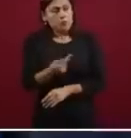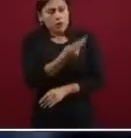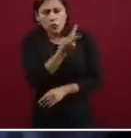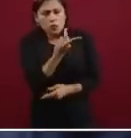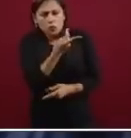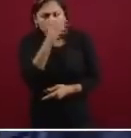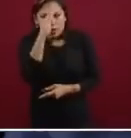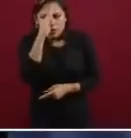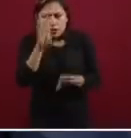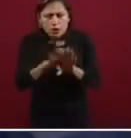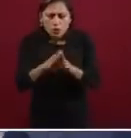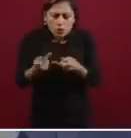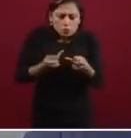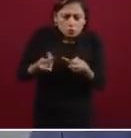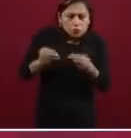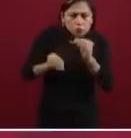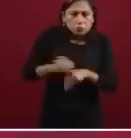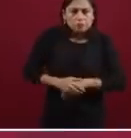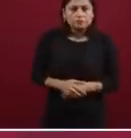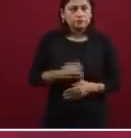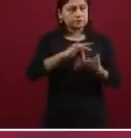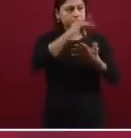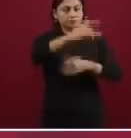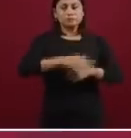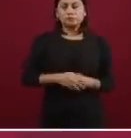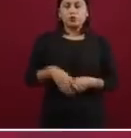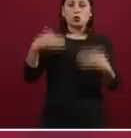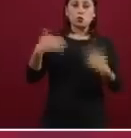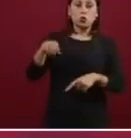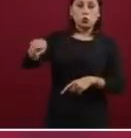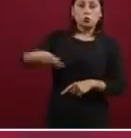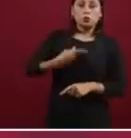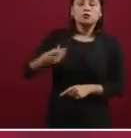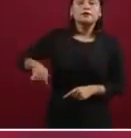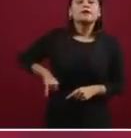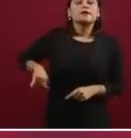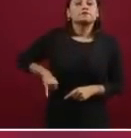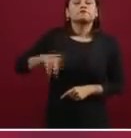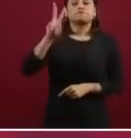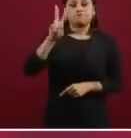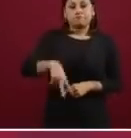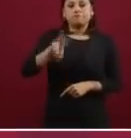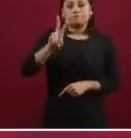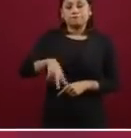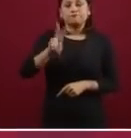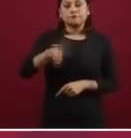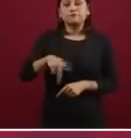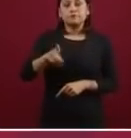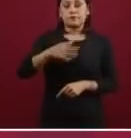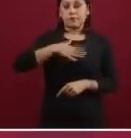sí es muy interesante tu pregunta en efecto el nuevo